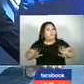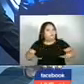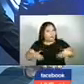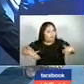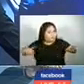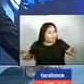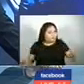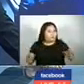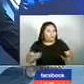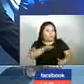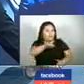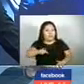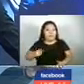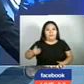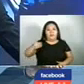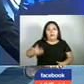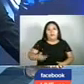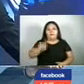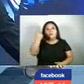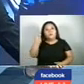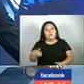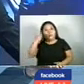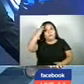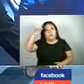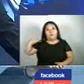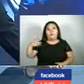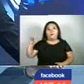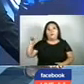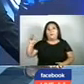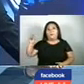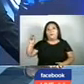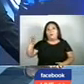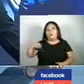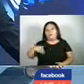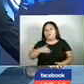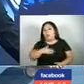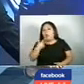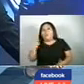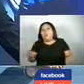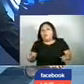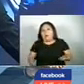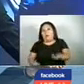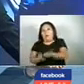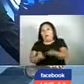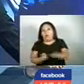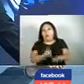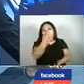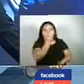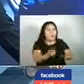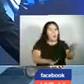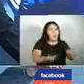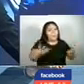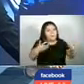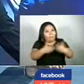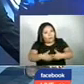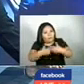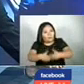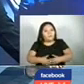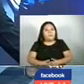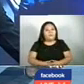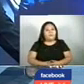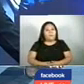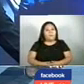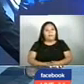al sector este año. Morena Valdés además detalló el apoyo que brindarán a los pequeños y medianos empresarios. Los detalles en el siguiente